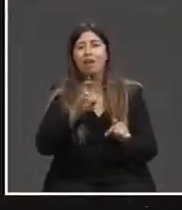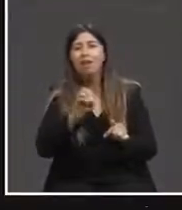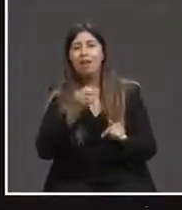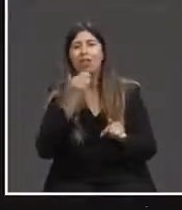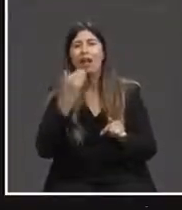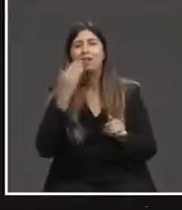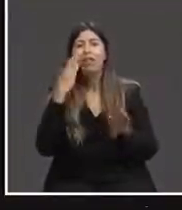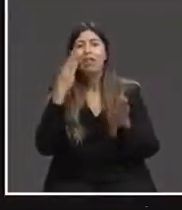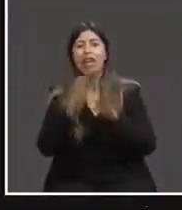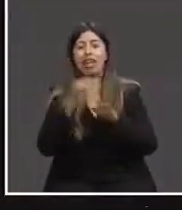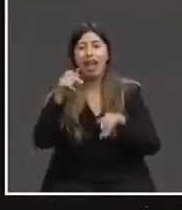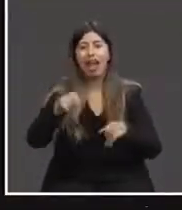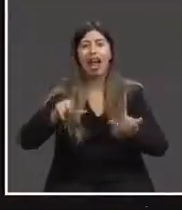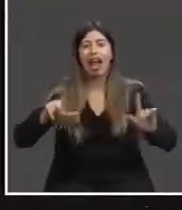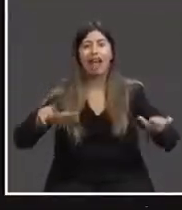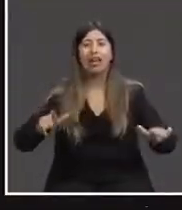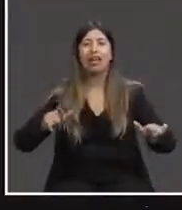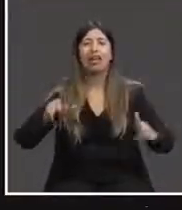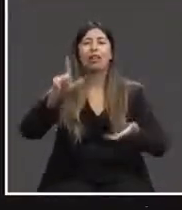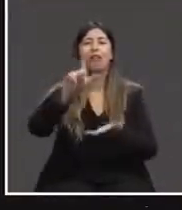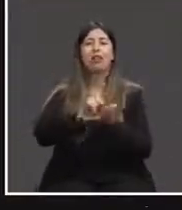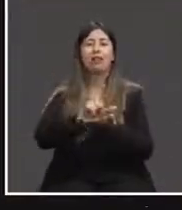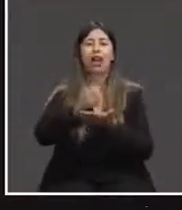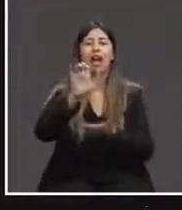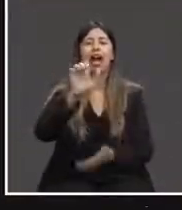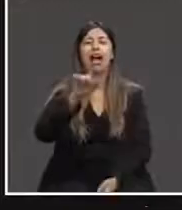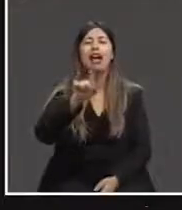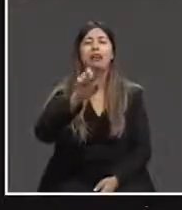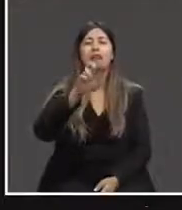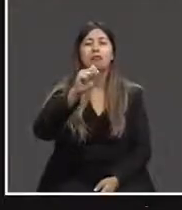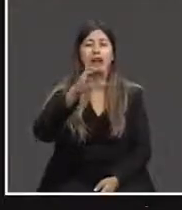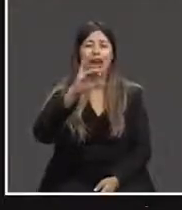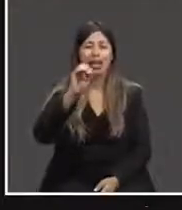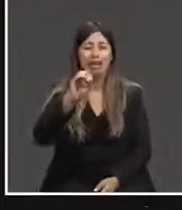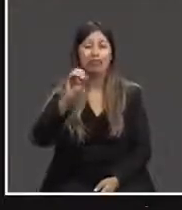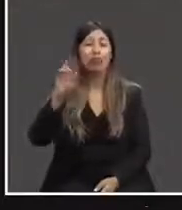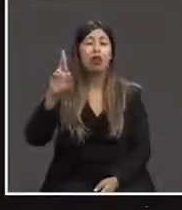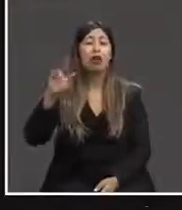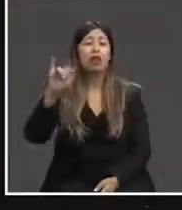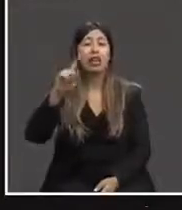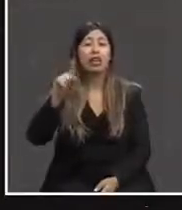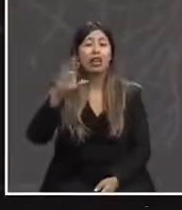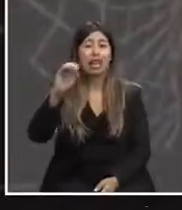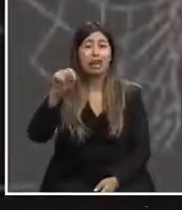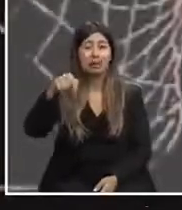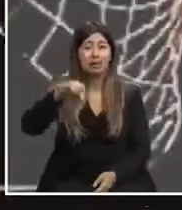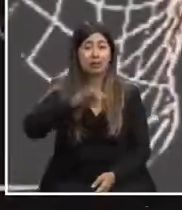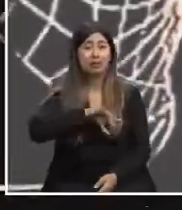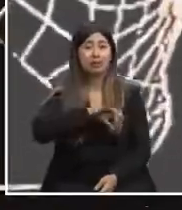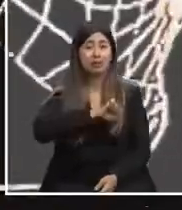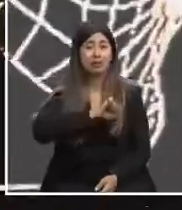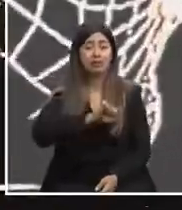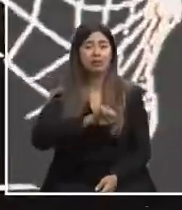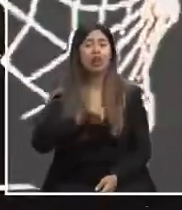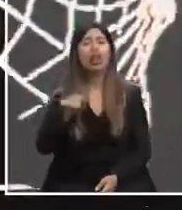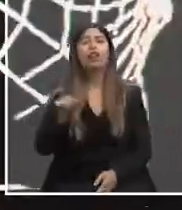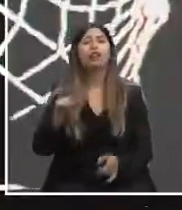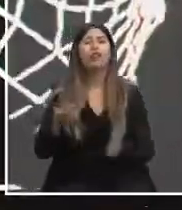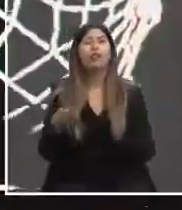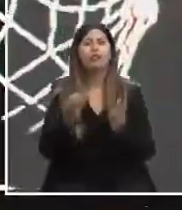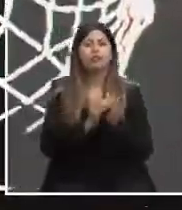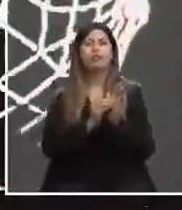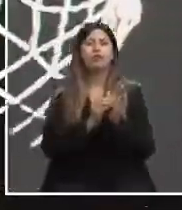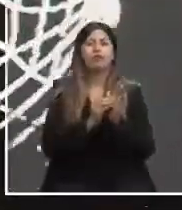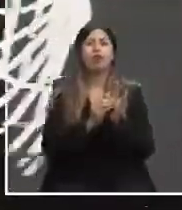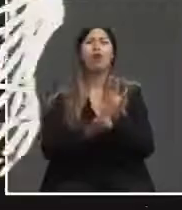estudio, aquí en Espacio Res con Santiago de Chile, vamos a celebrar la incorporación de una nueva